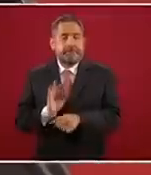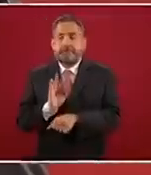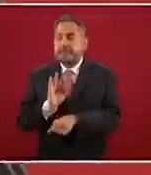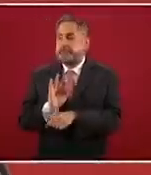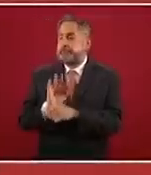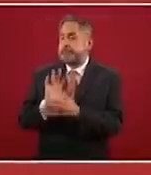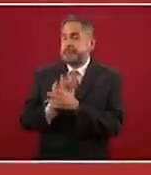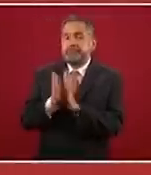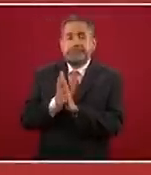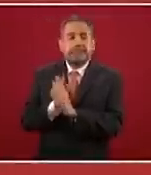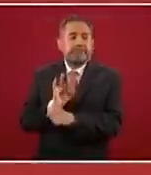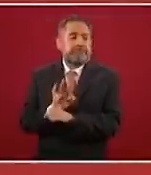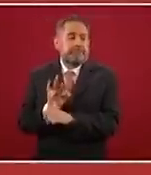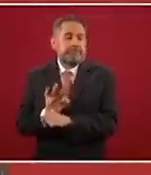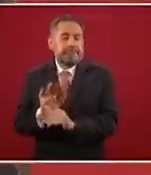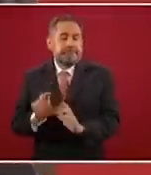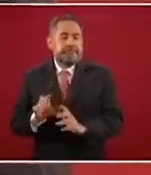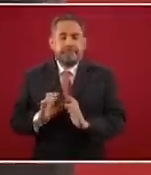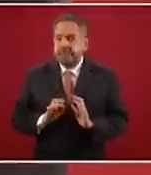cómplices, no somos